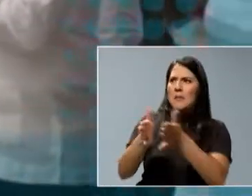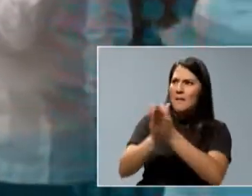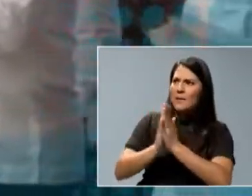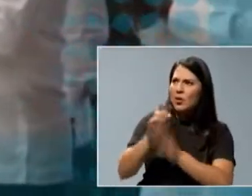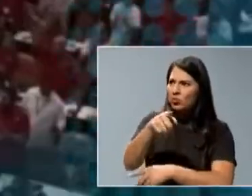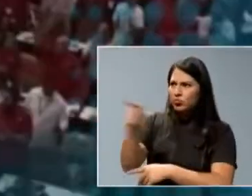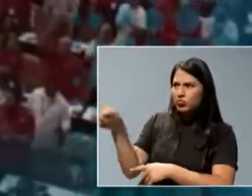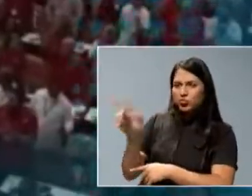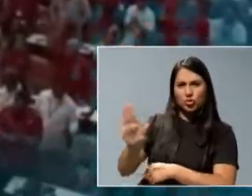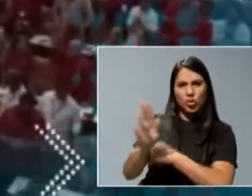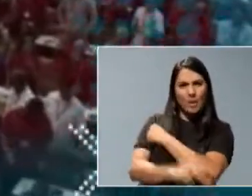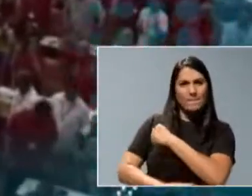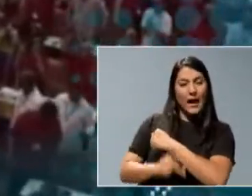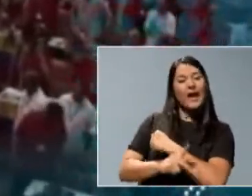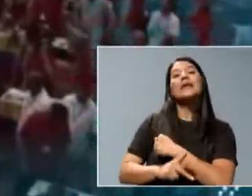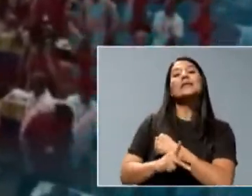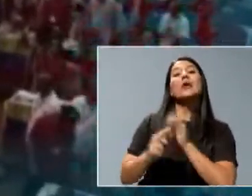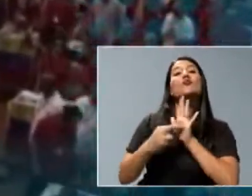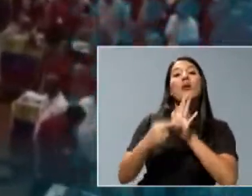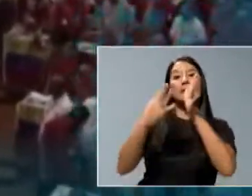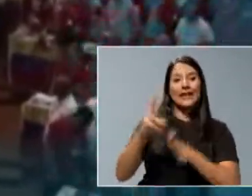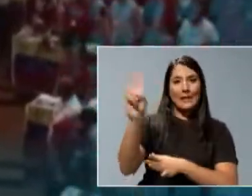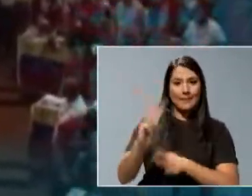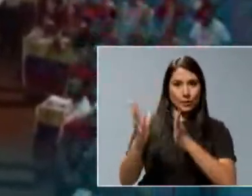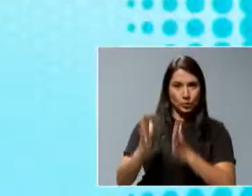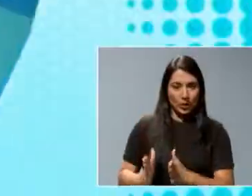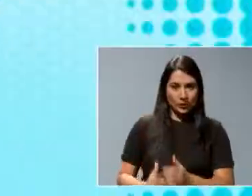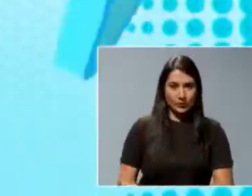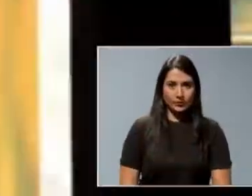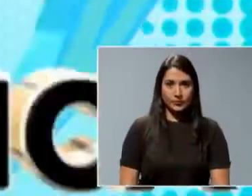expulsar de su país a diplomáticos venezolanos.